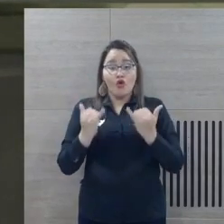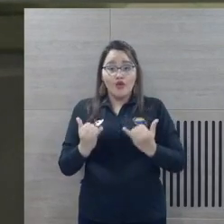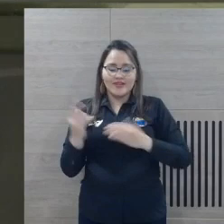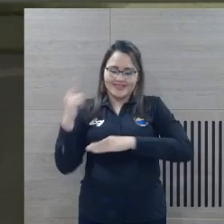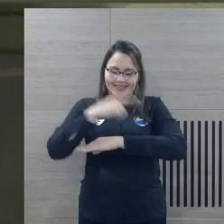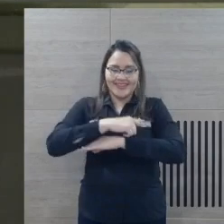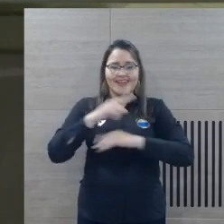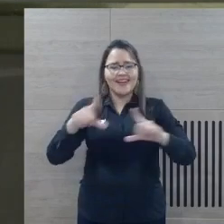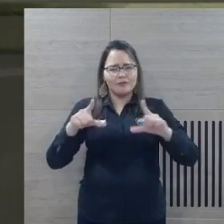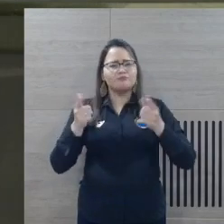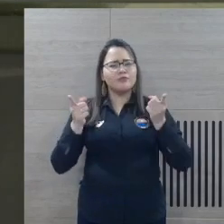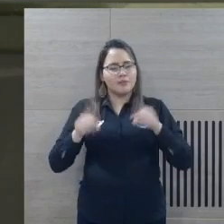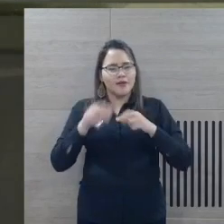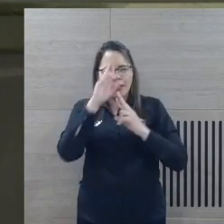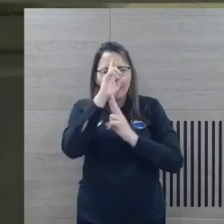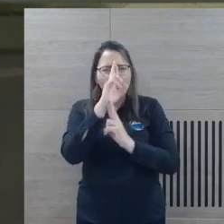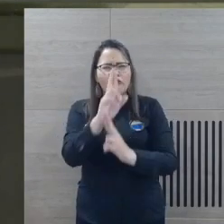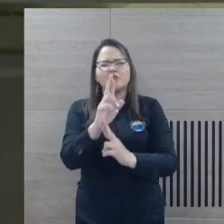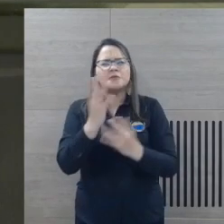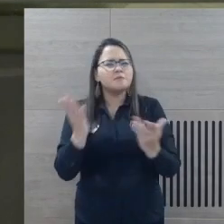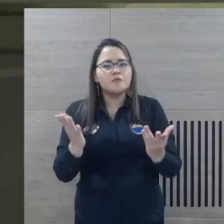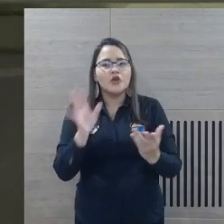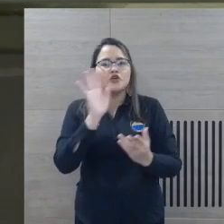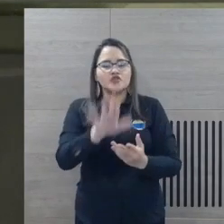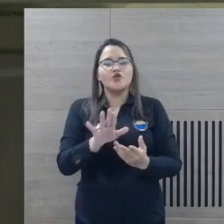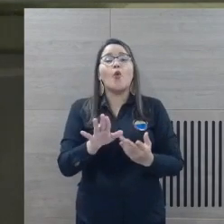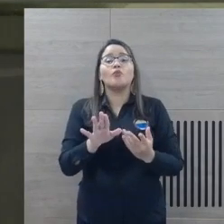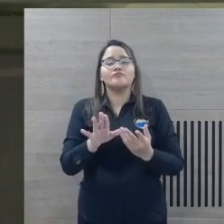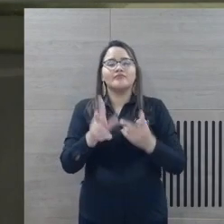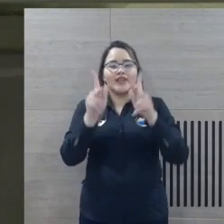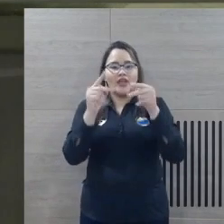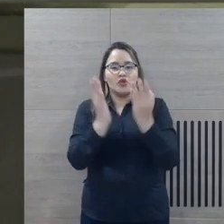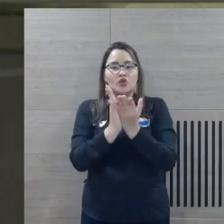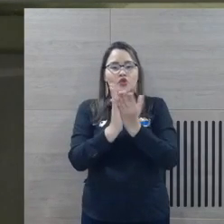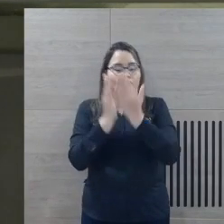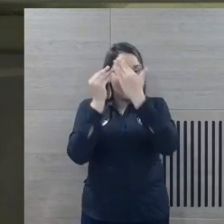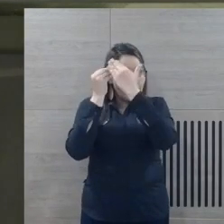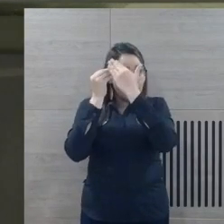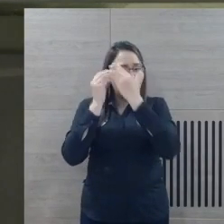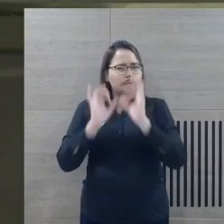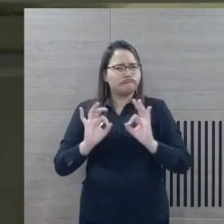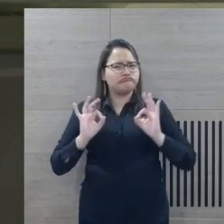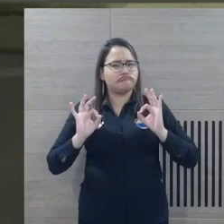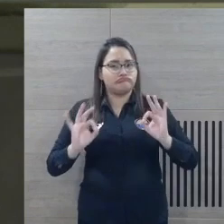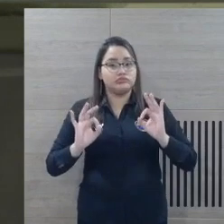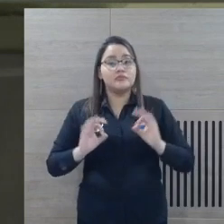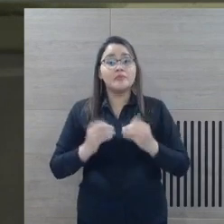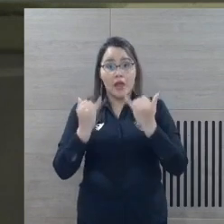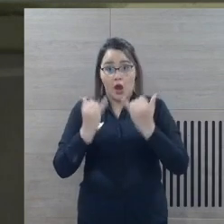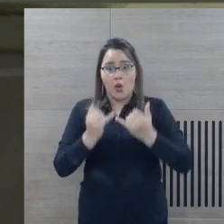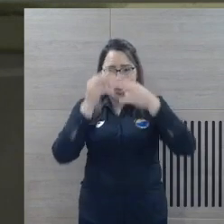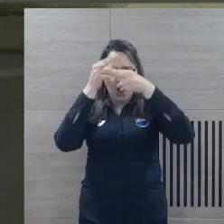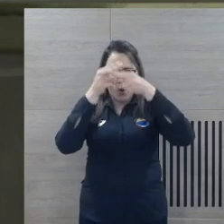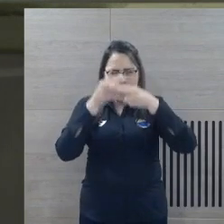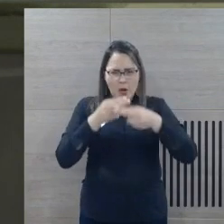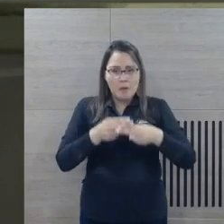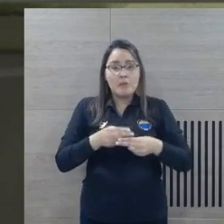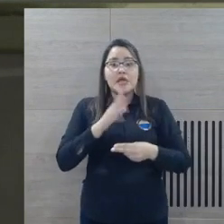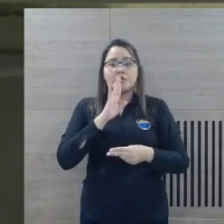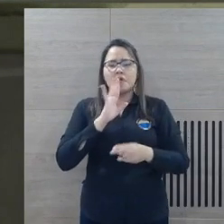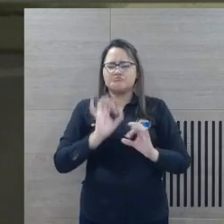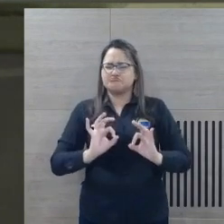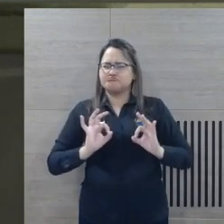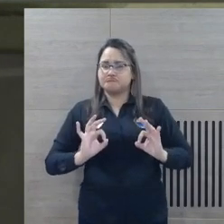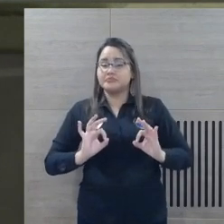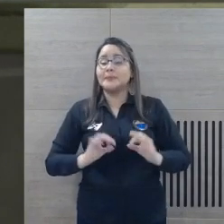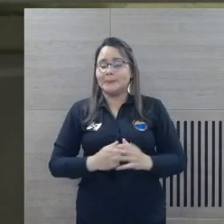Pro. A continuación se anunciarán los nombres de los graduados que reciben esta mención honorífica. Mención honorífica, prueba Saber Pro.